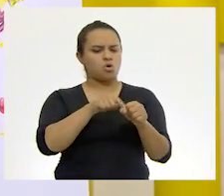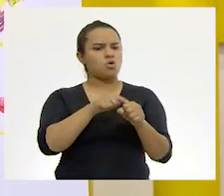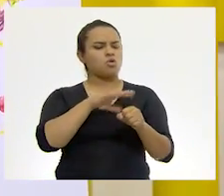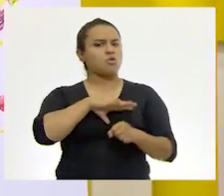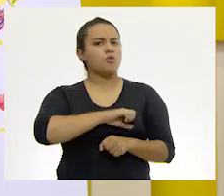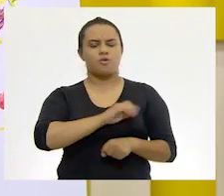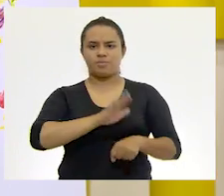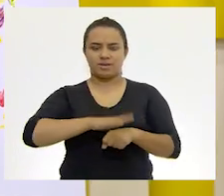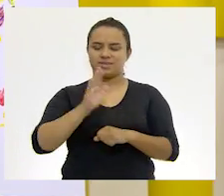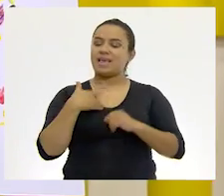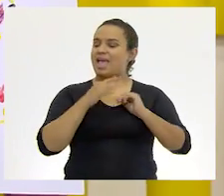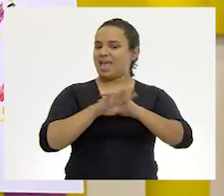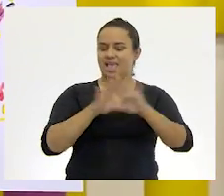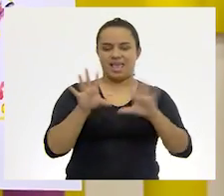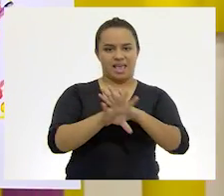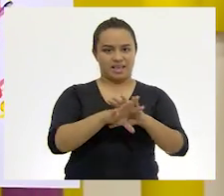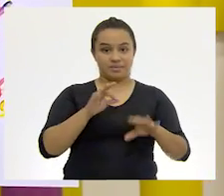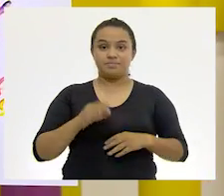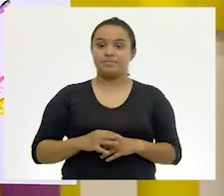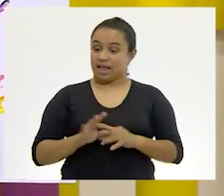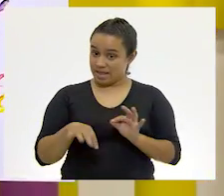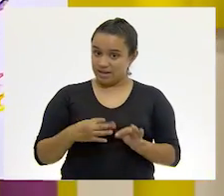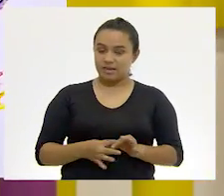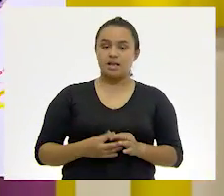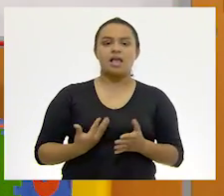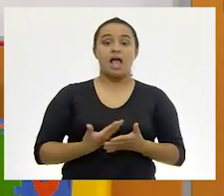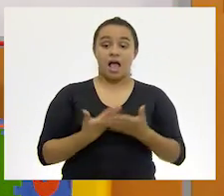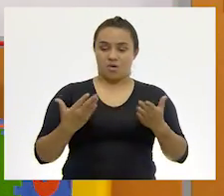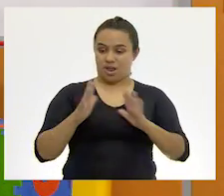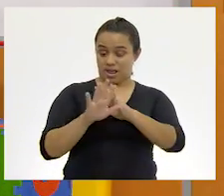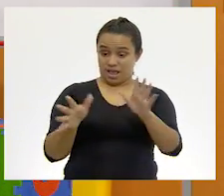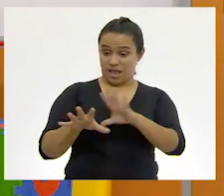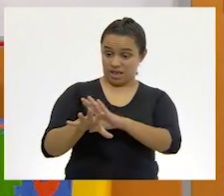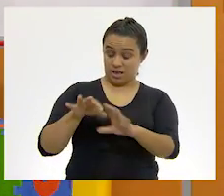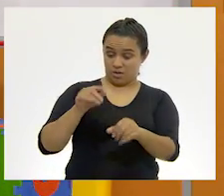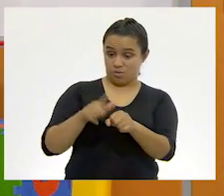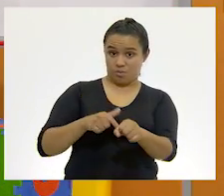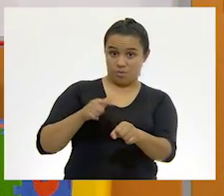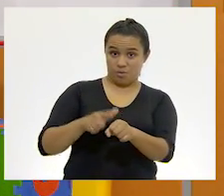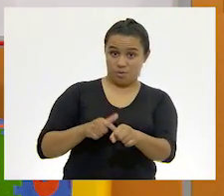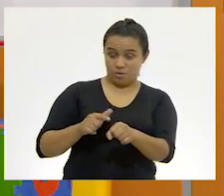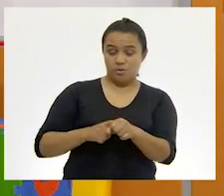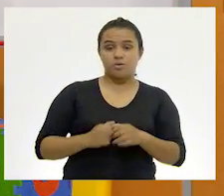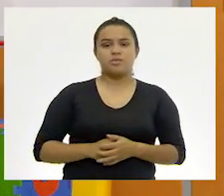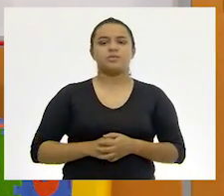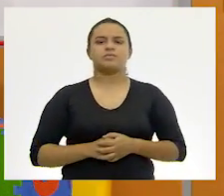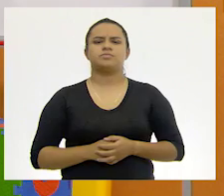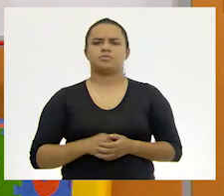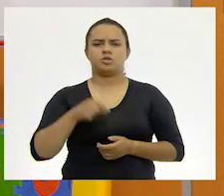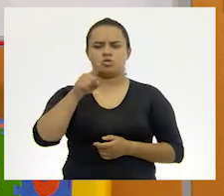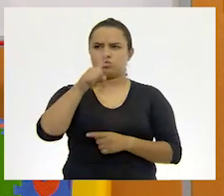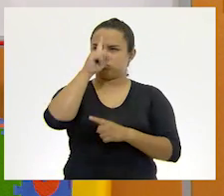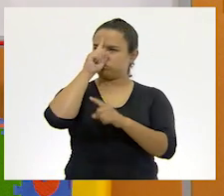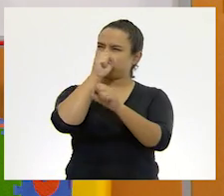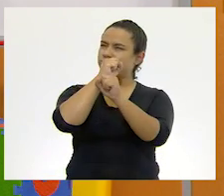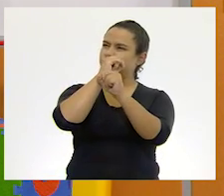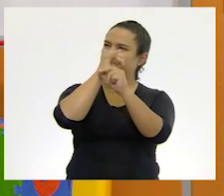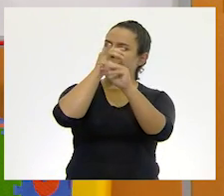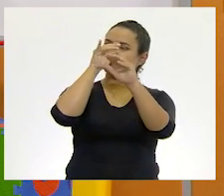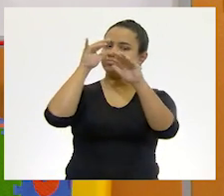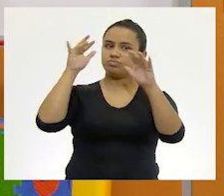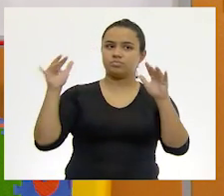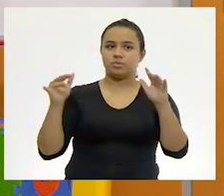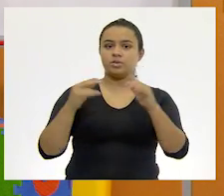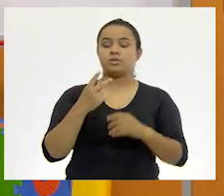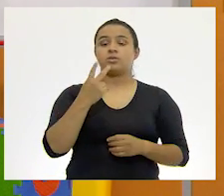lo elegí. ¿Listo? Bueno, pues ahora que ya elegiste ese color, te voy a pedir que con nuestra imaginación vas